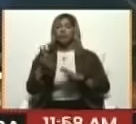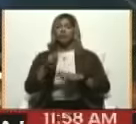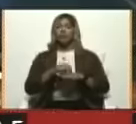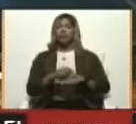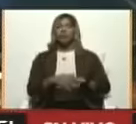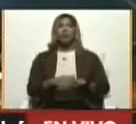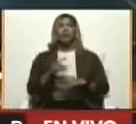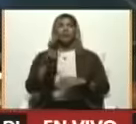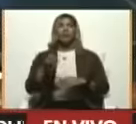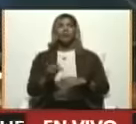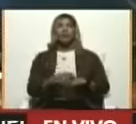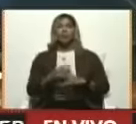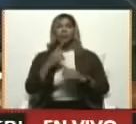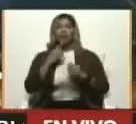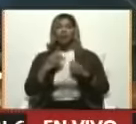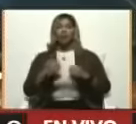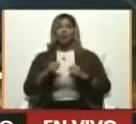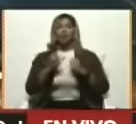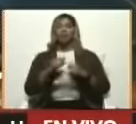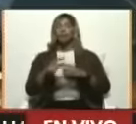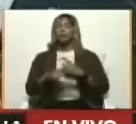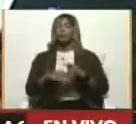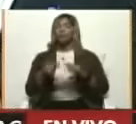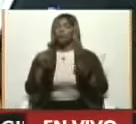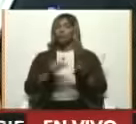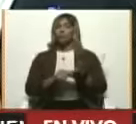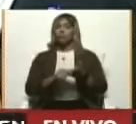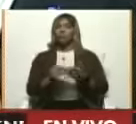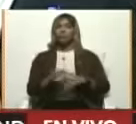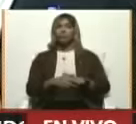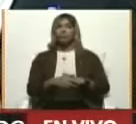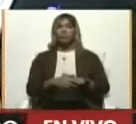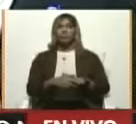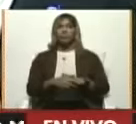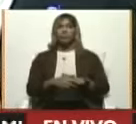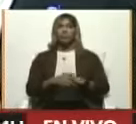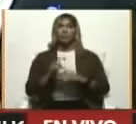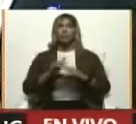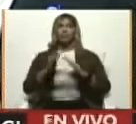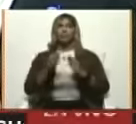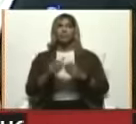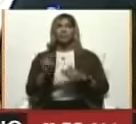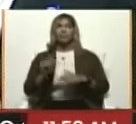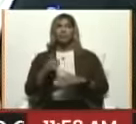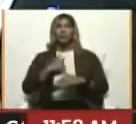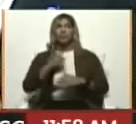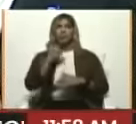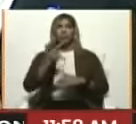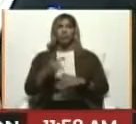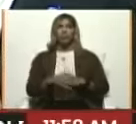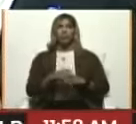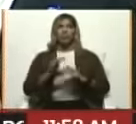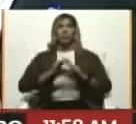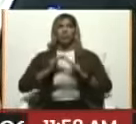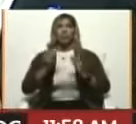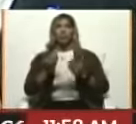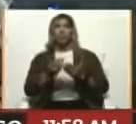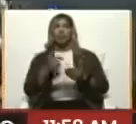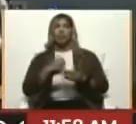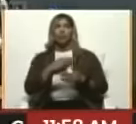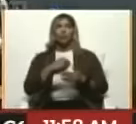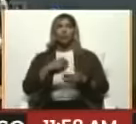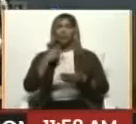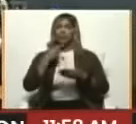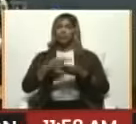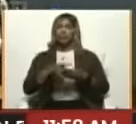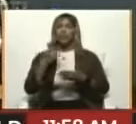nacional, incluso ejerciendo de forma inédita en el hemisferio occidental, yo diría en el mundo, lo que hemos